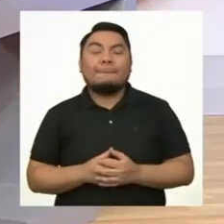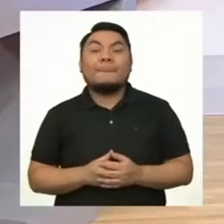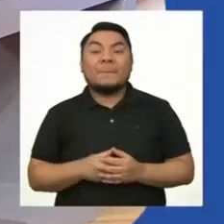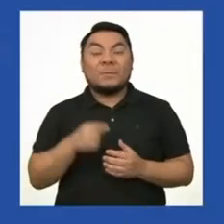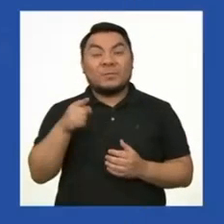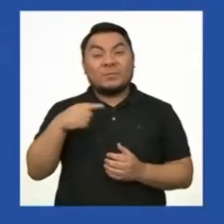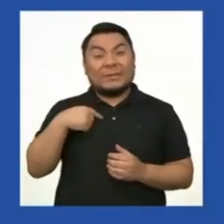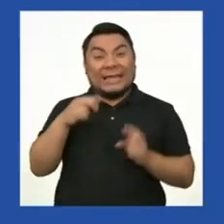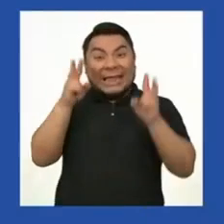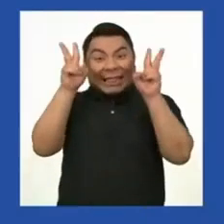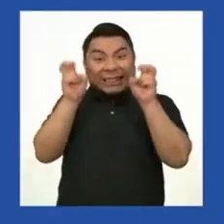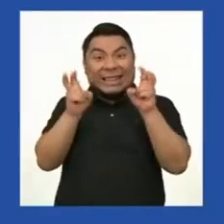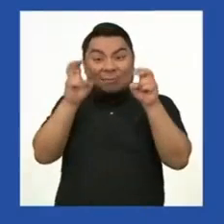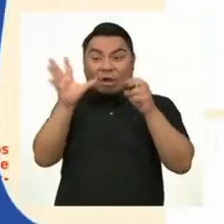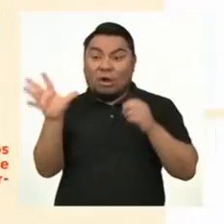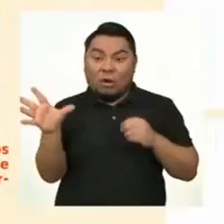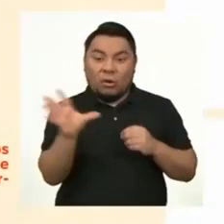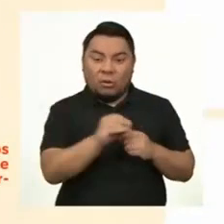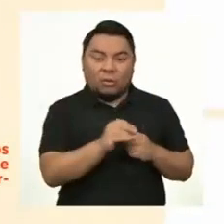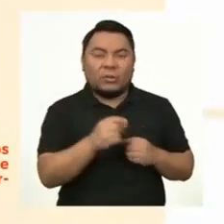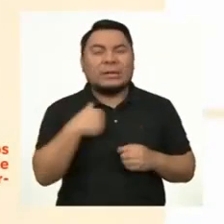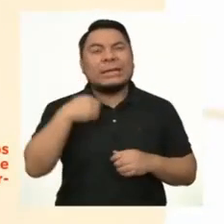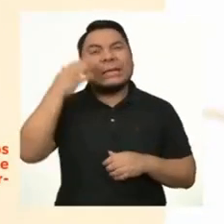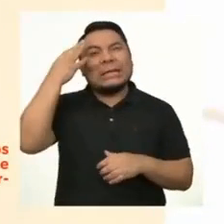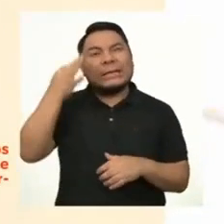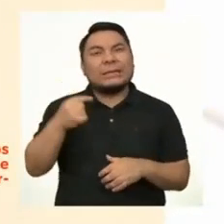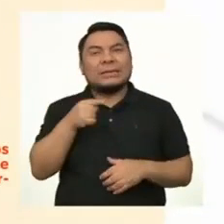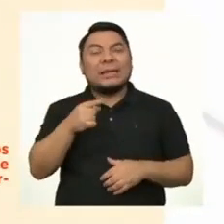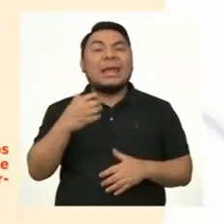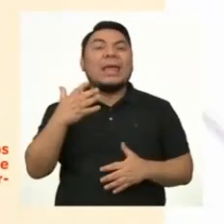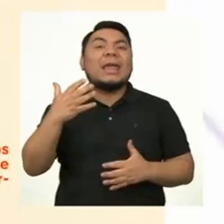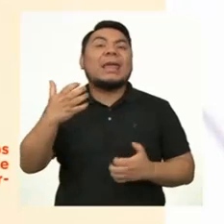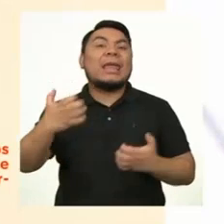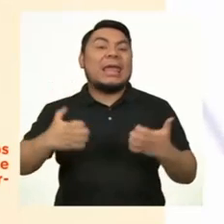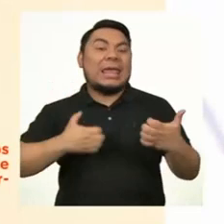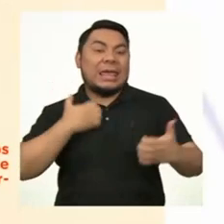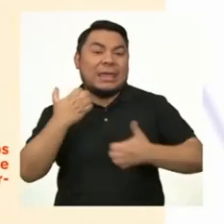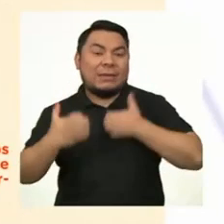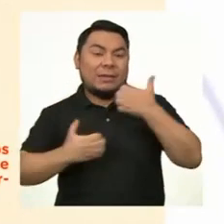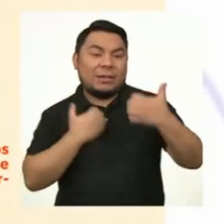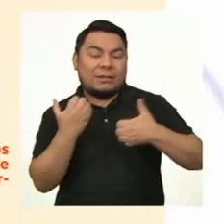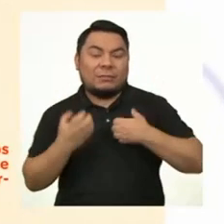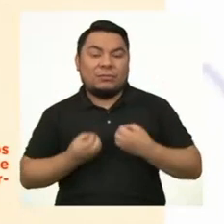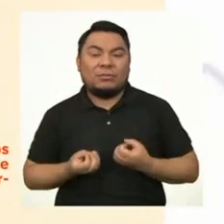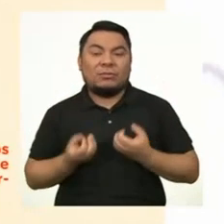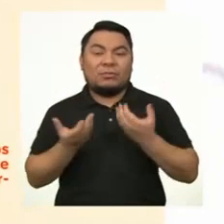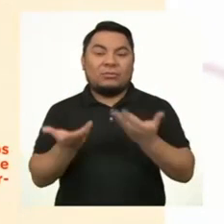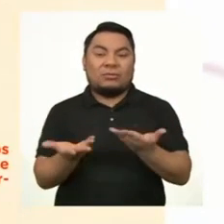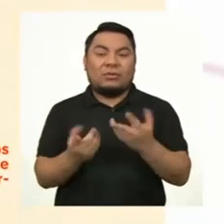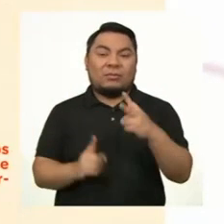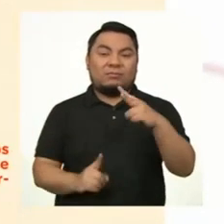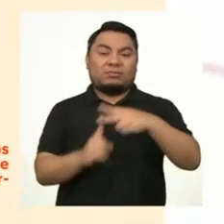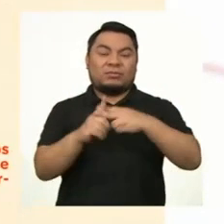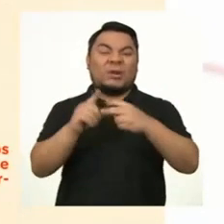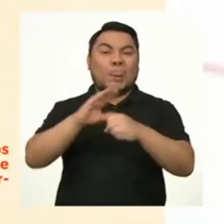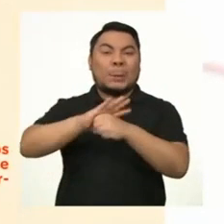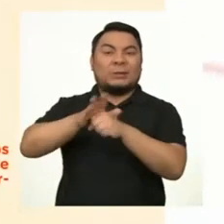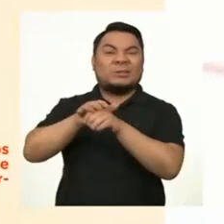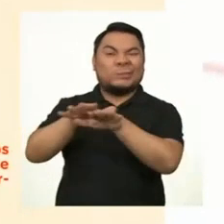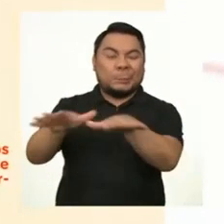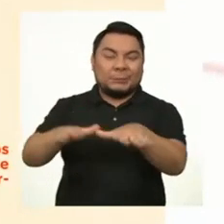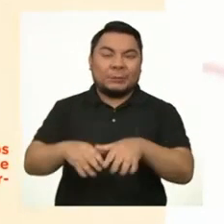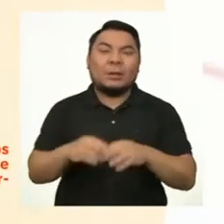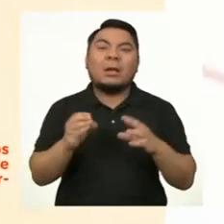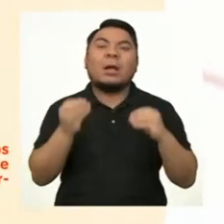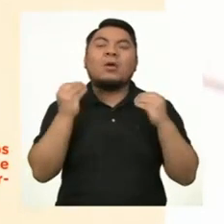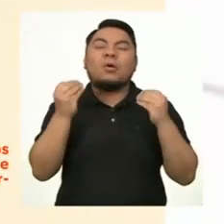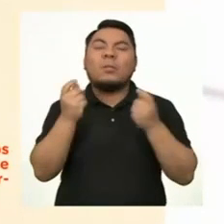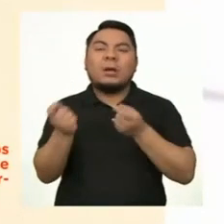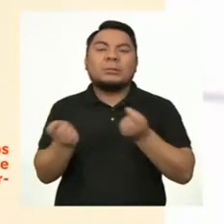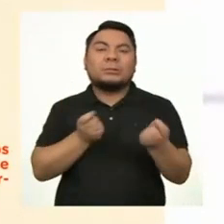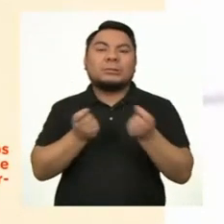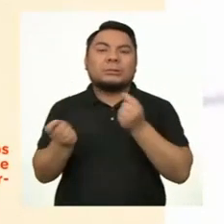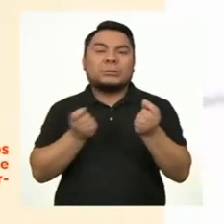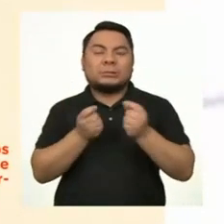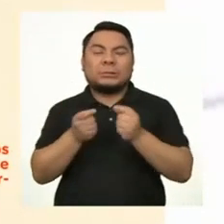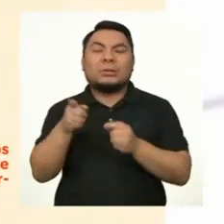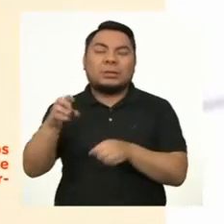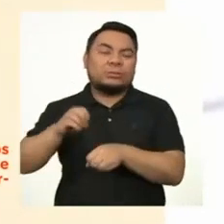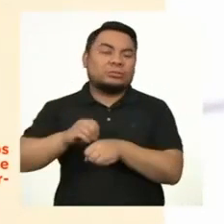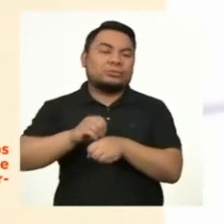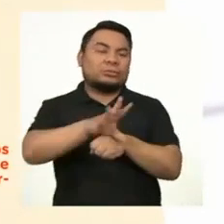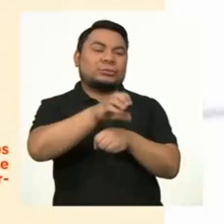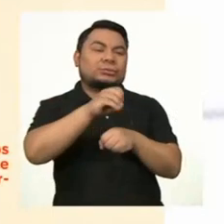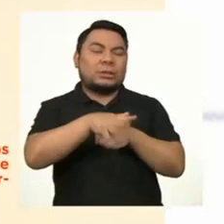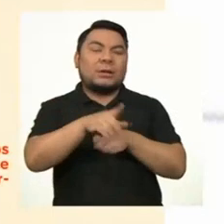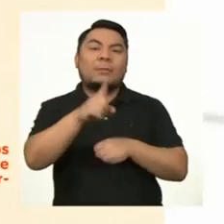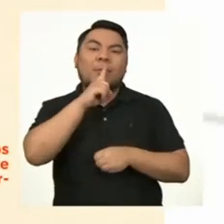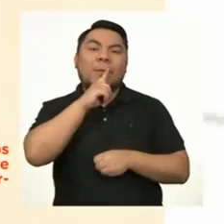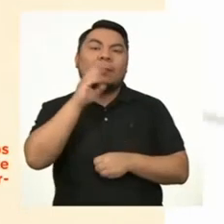el tema es las emociones generadas en el contexto del COVID-19 y cómo abordarlas a partir de recomendaciones